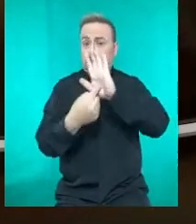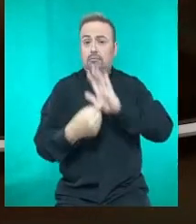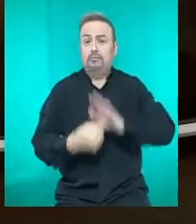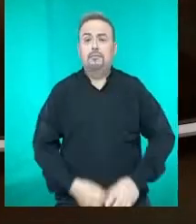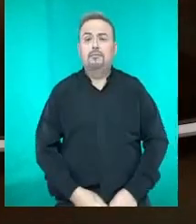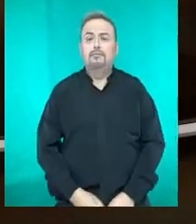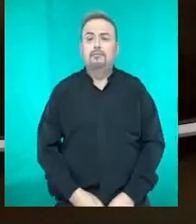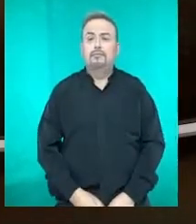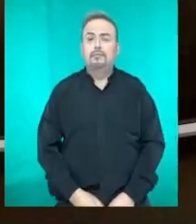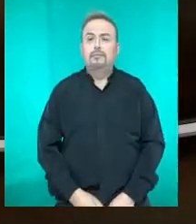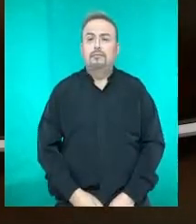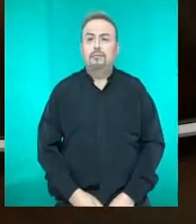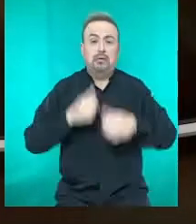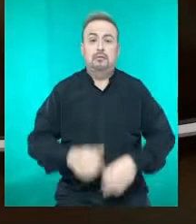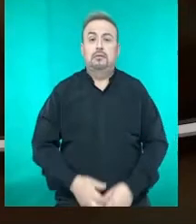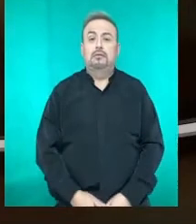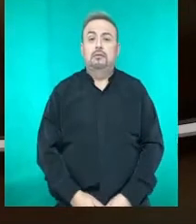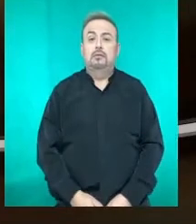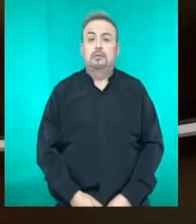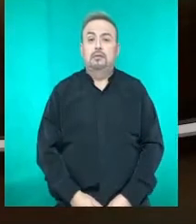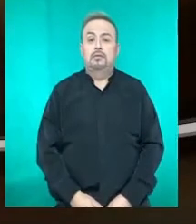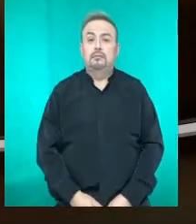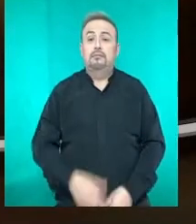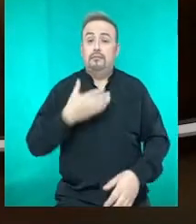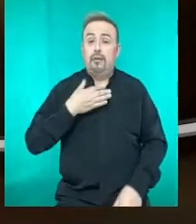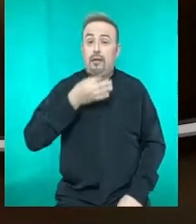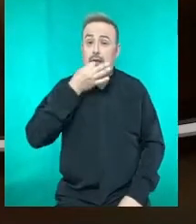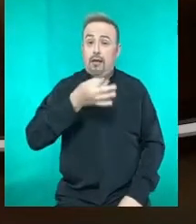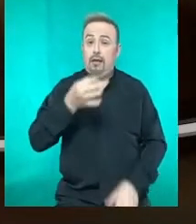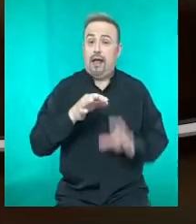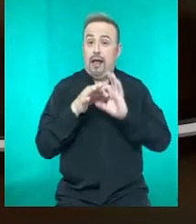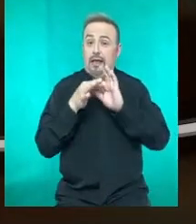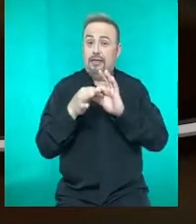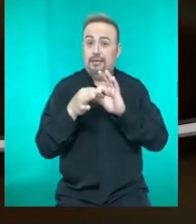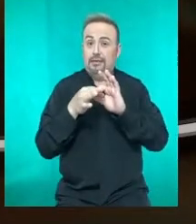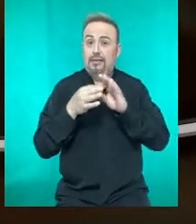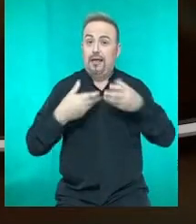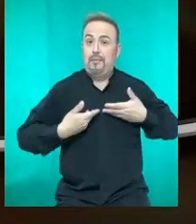Creo que ahí está compartiendo, no sé si se logra ver. Como decía, agradecido por la invitación.